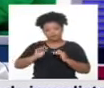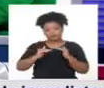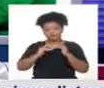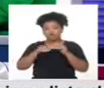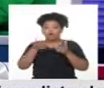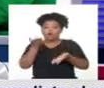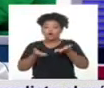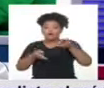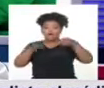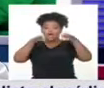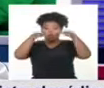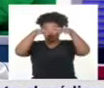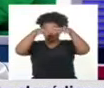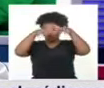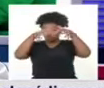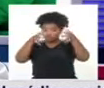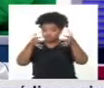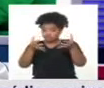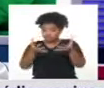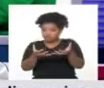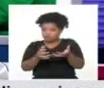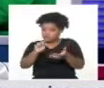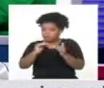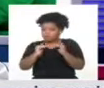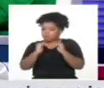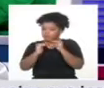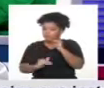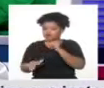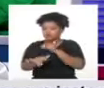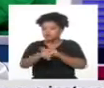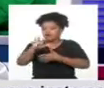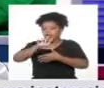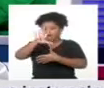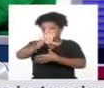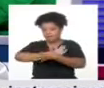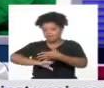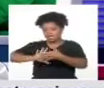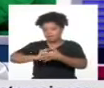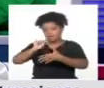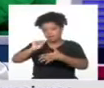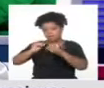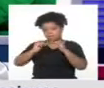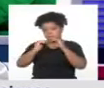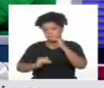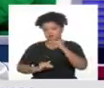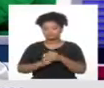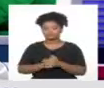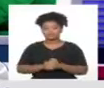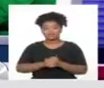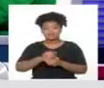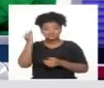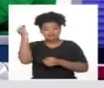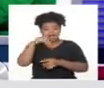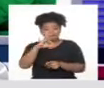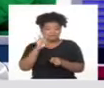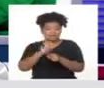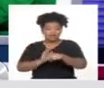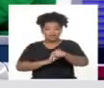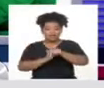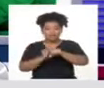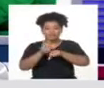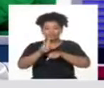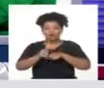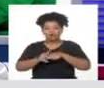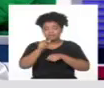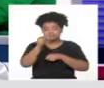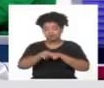Américas, como vamos a ver a continuación. 2 evacuados y 54 retornados a sus países después